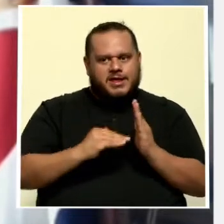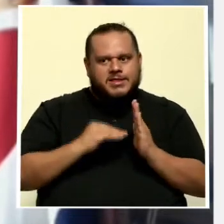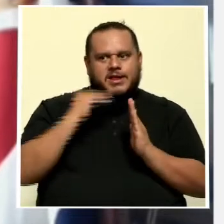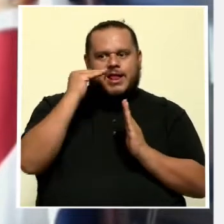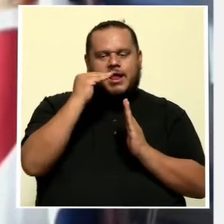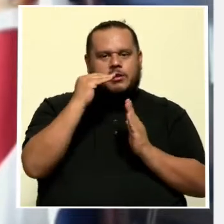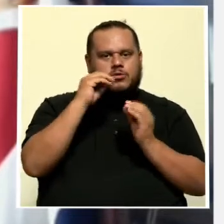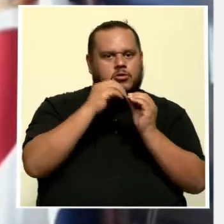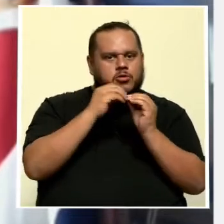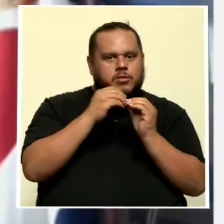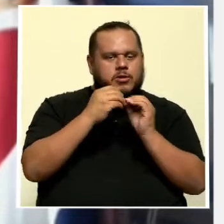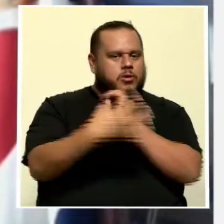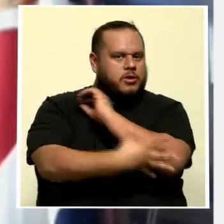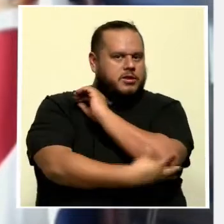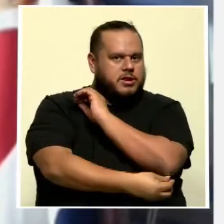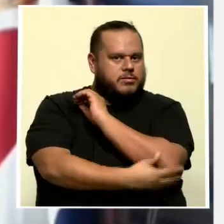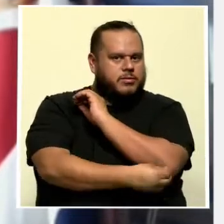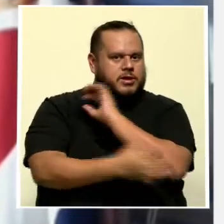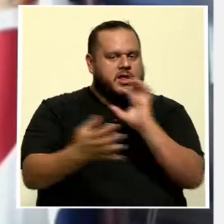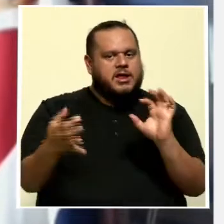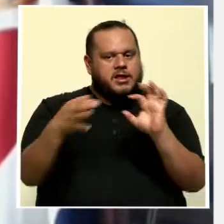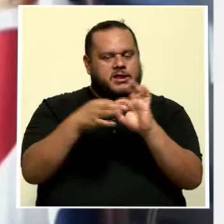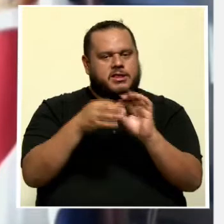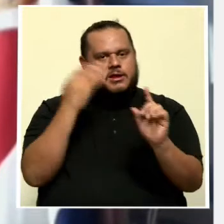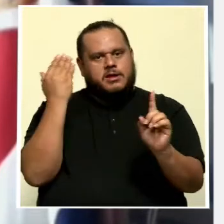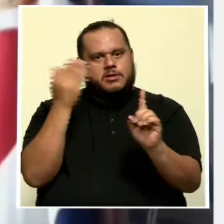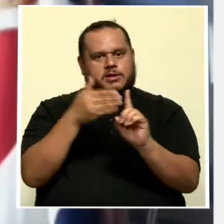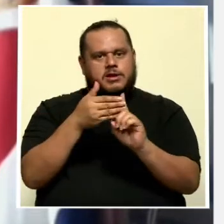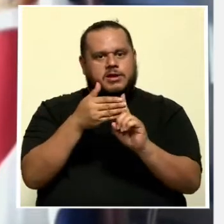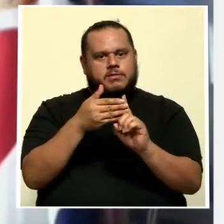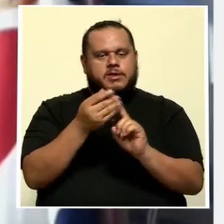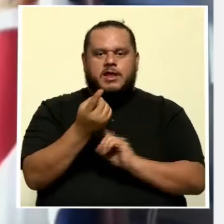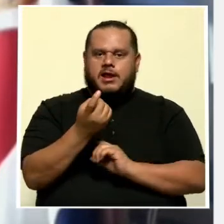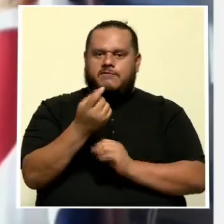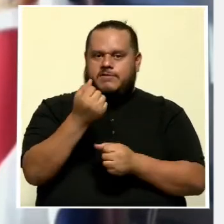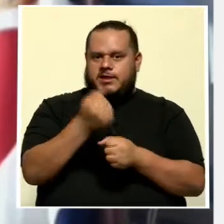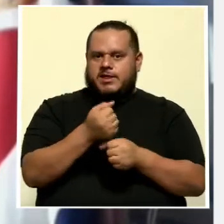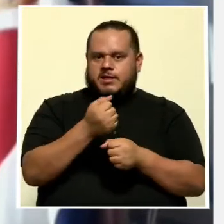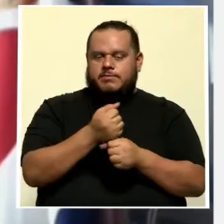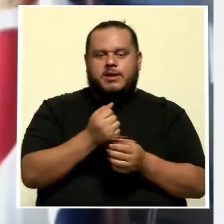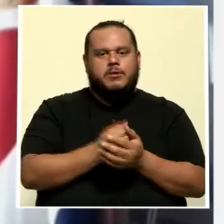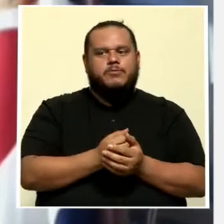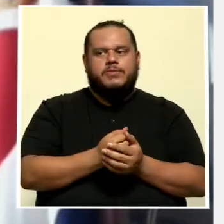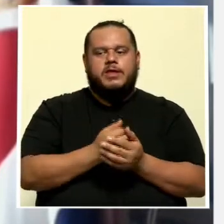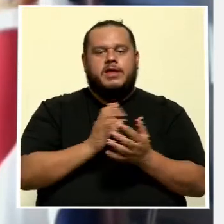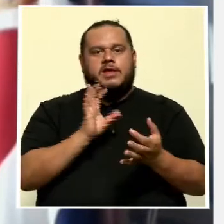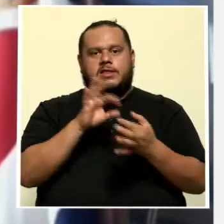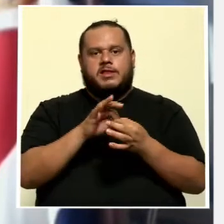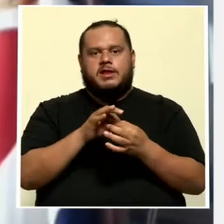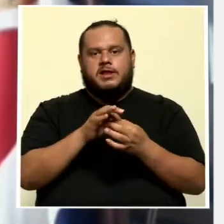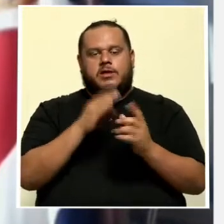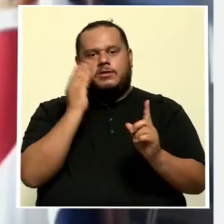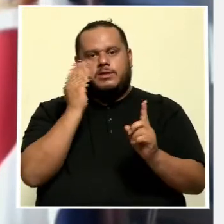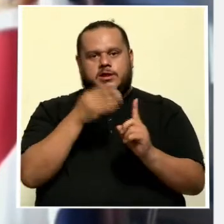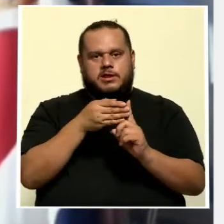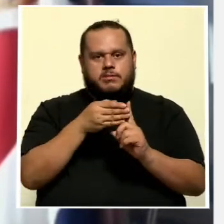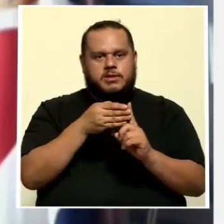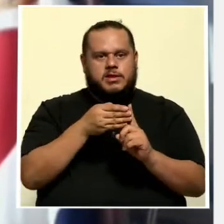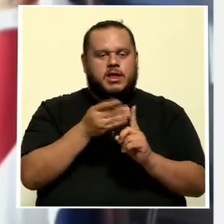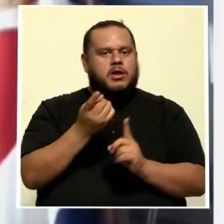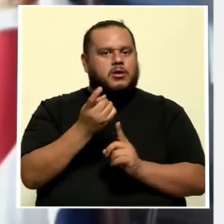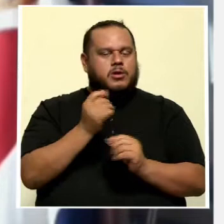pobreza, que está ligado directamente con la falta de empleo, que está ligado directamente con la